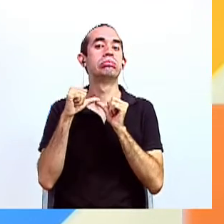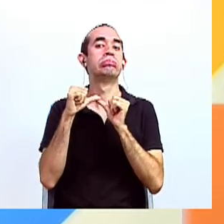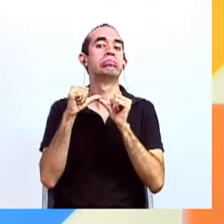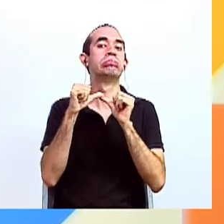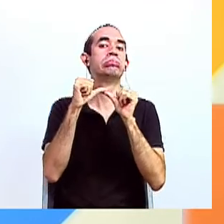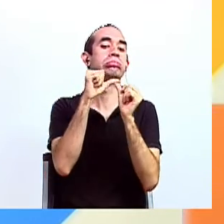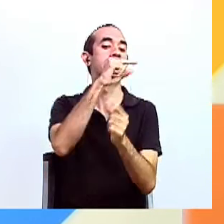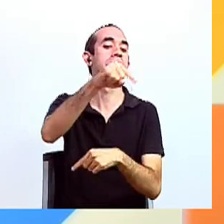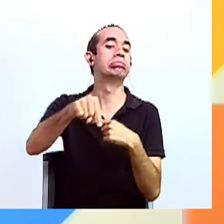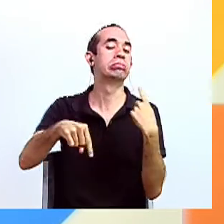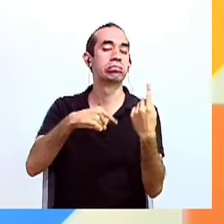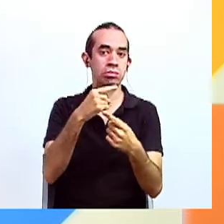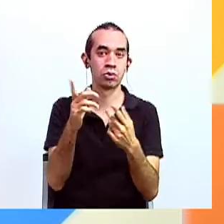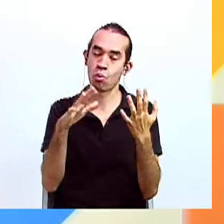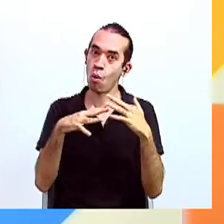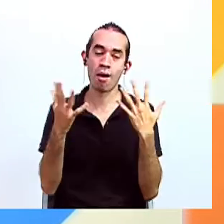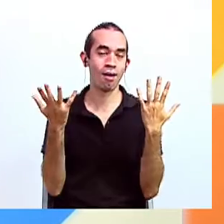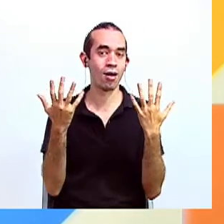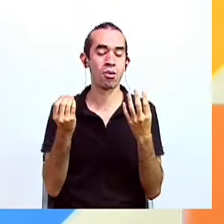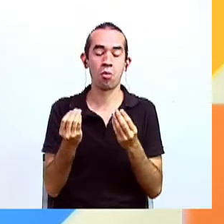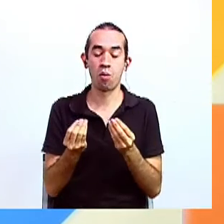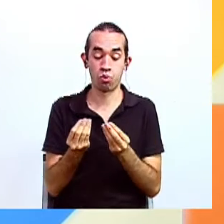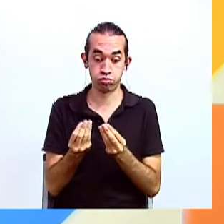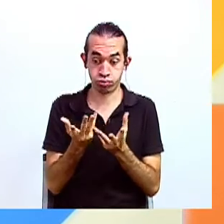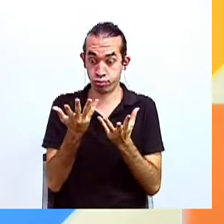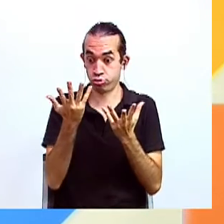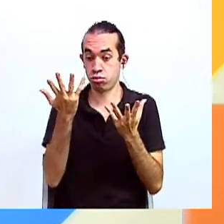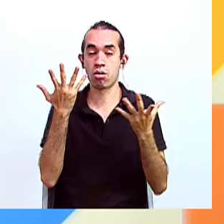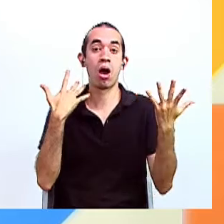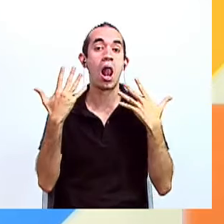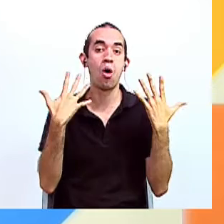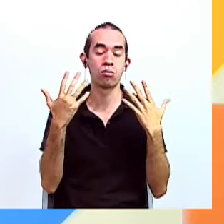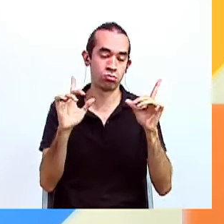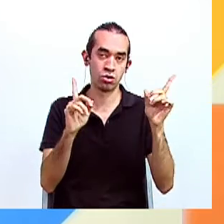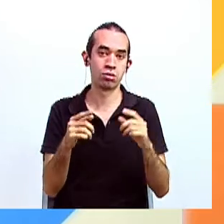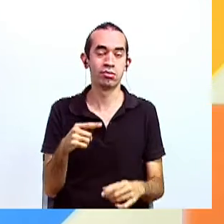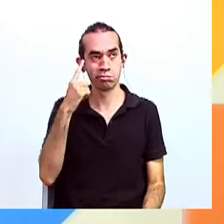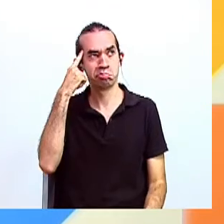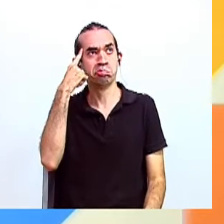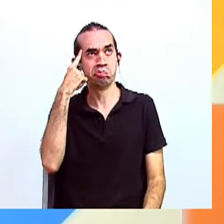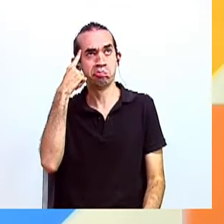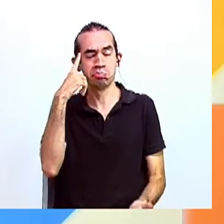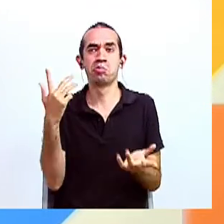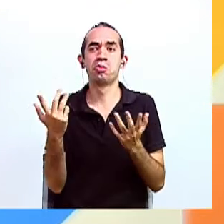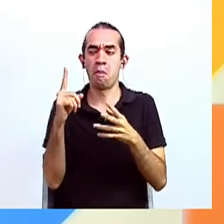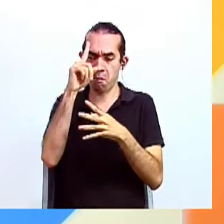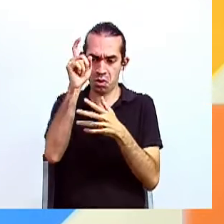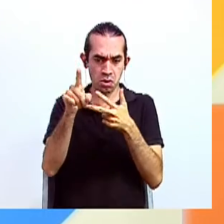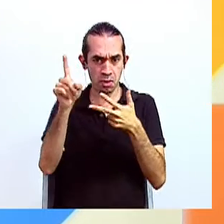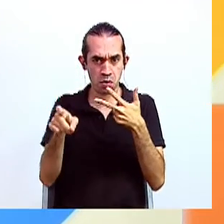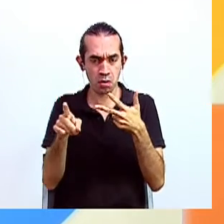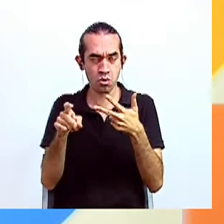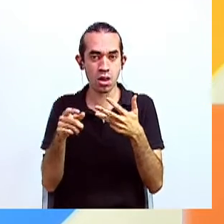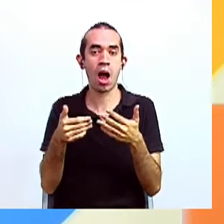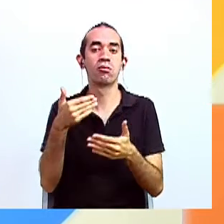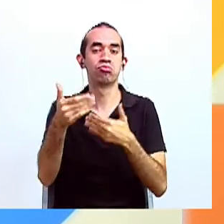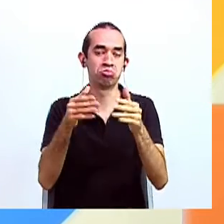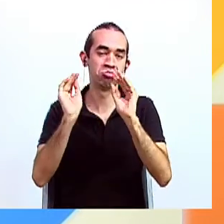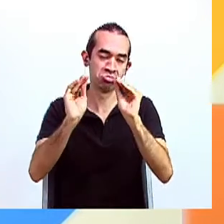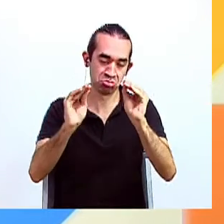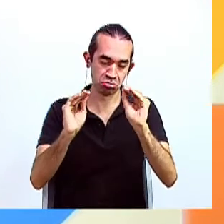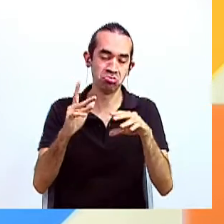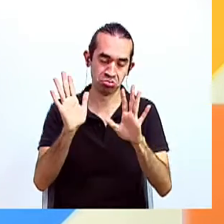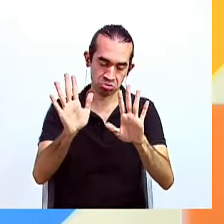forma de calor. Estas preguntas que nos acabamos de plantear las resolveremos en el transcurso de la clase y